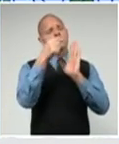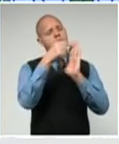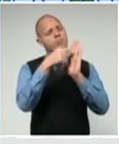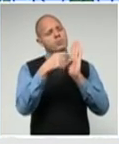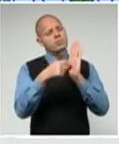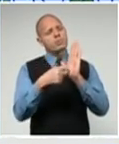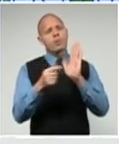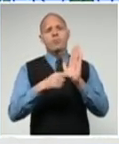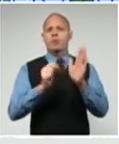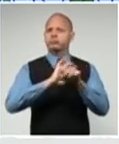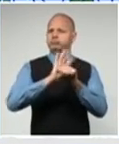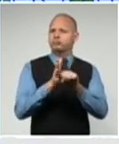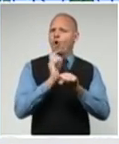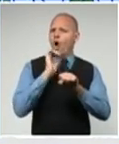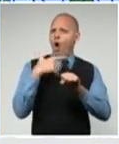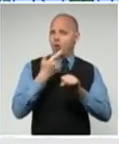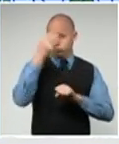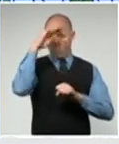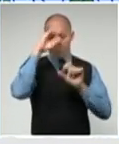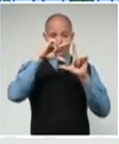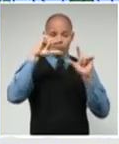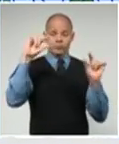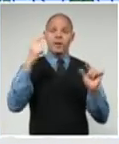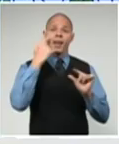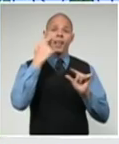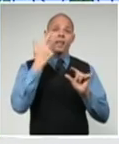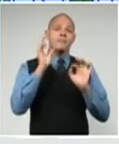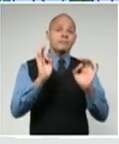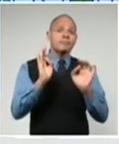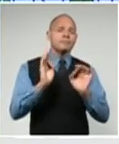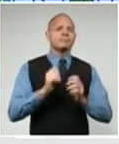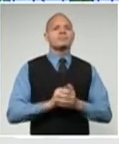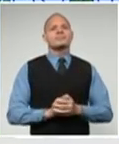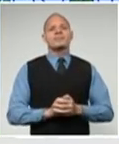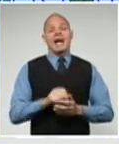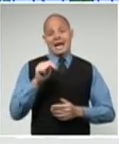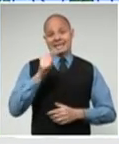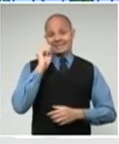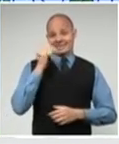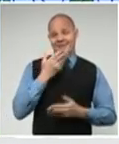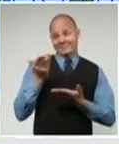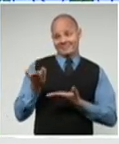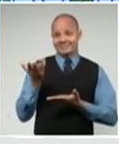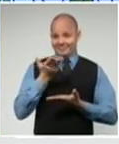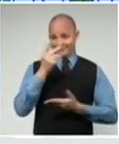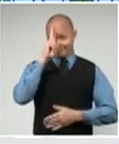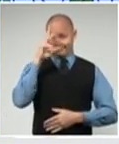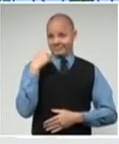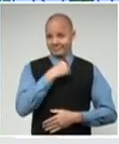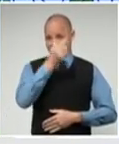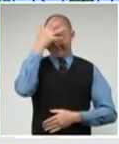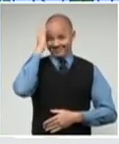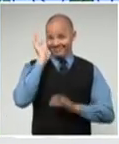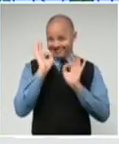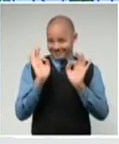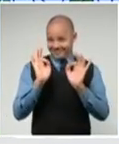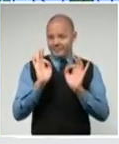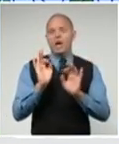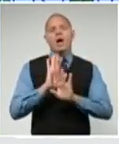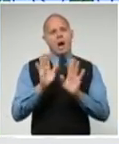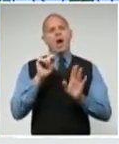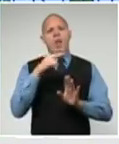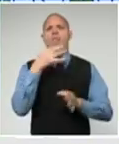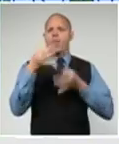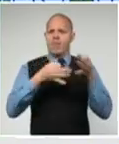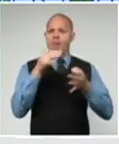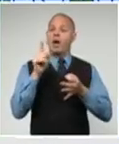situación epidemiológica del país frente a la COVID-19. Nos acompaña, como ya es habitual, el doctor Francisco Durán García, director nacional